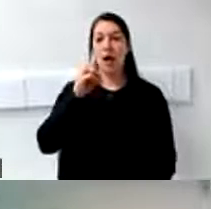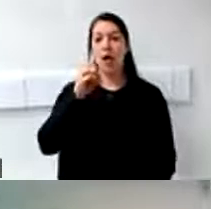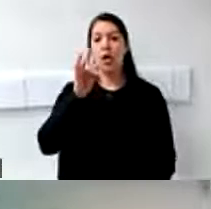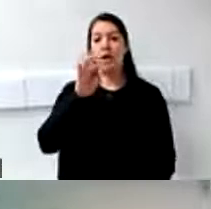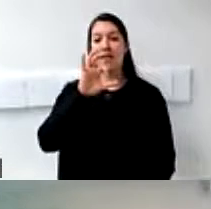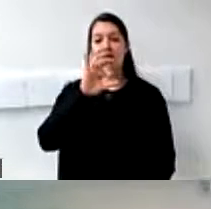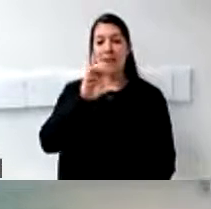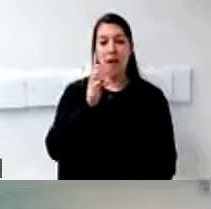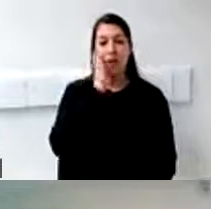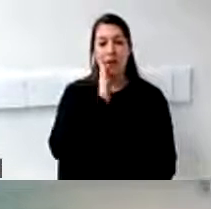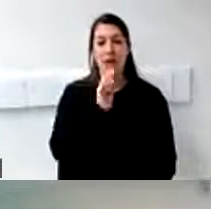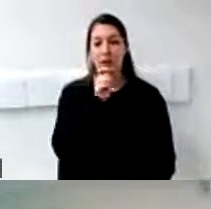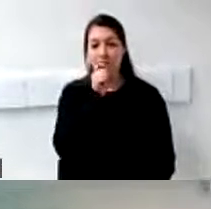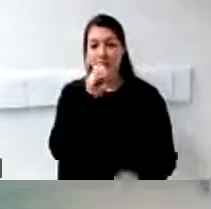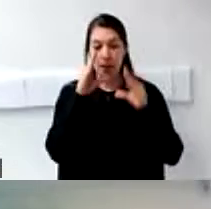mute el micrófono,